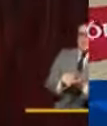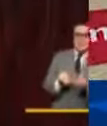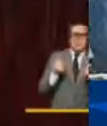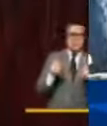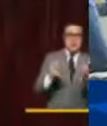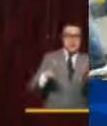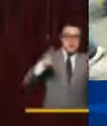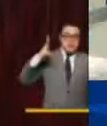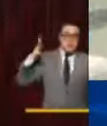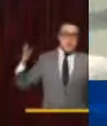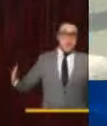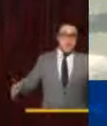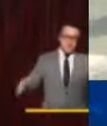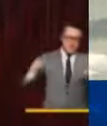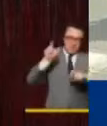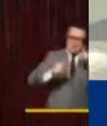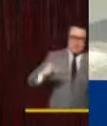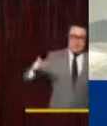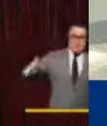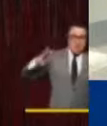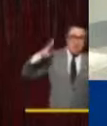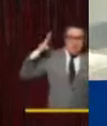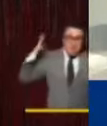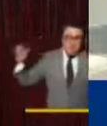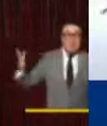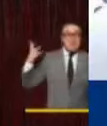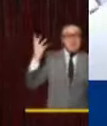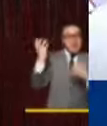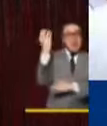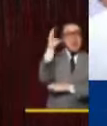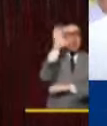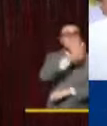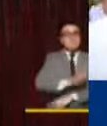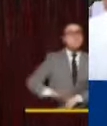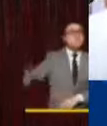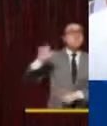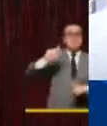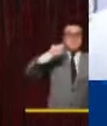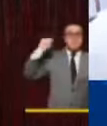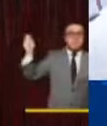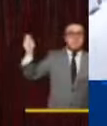sociedad colombiana indudablemente quieren una transformación de Colombia porque no se vive bien.